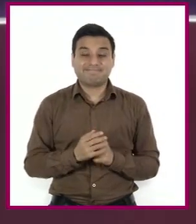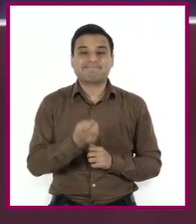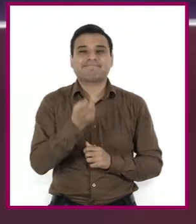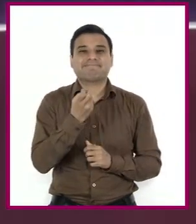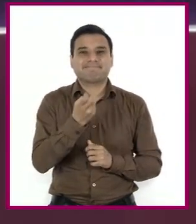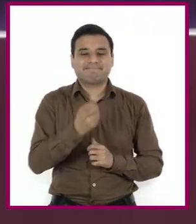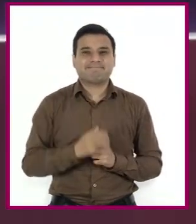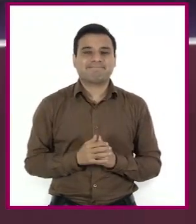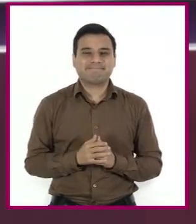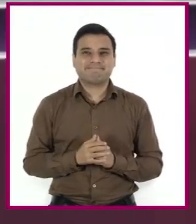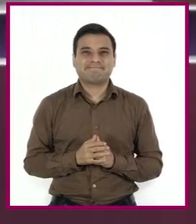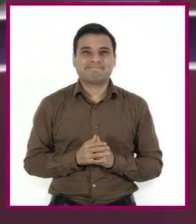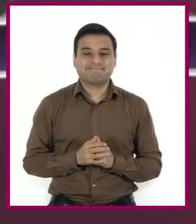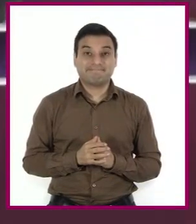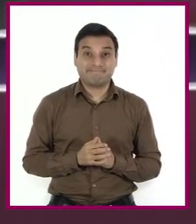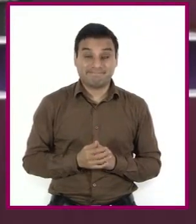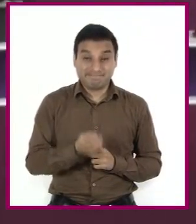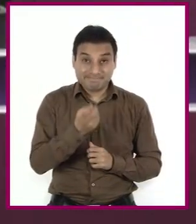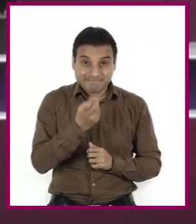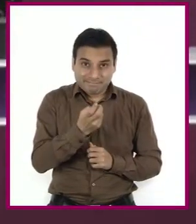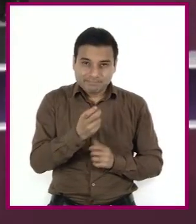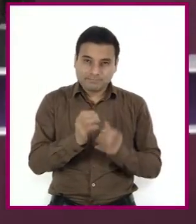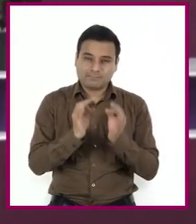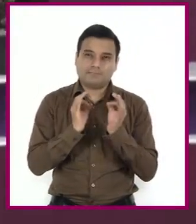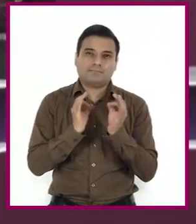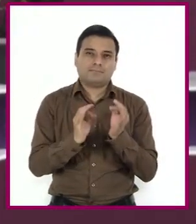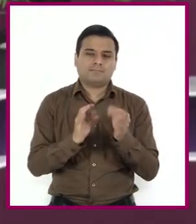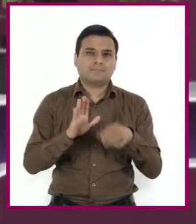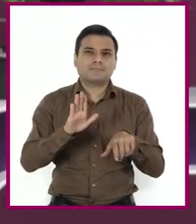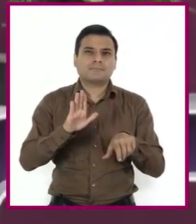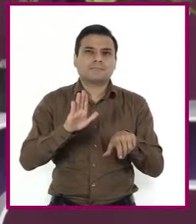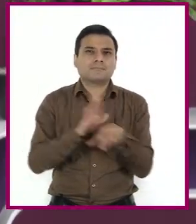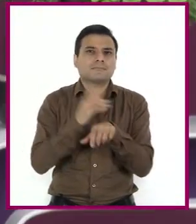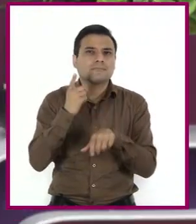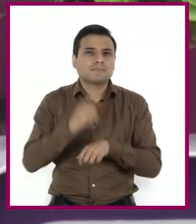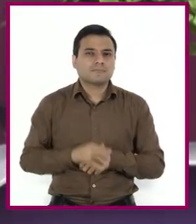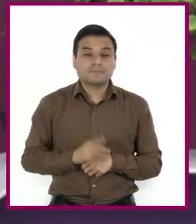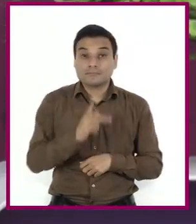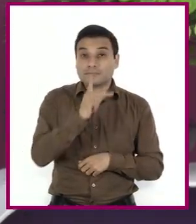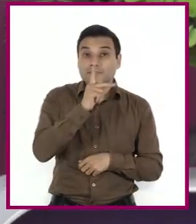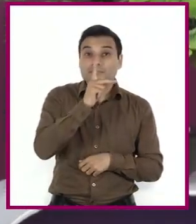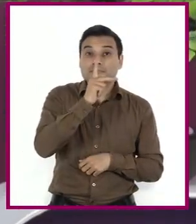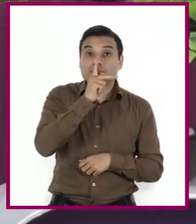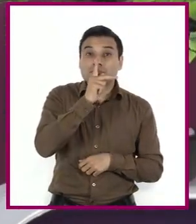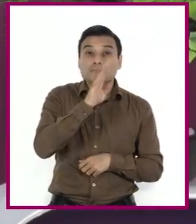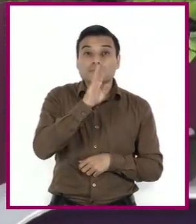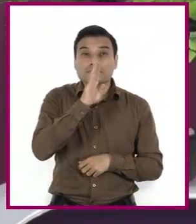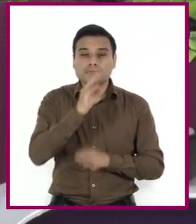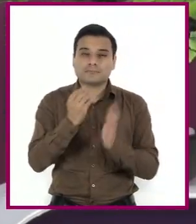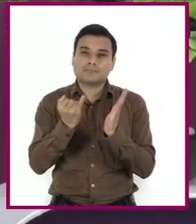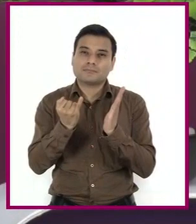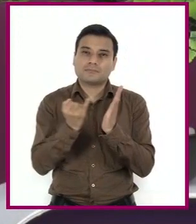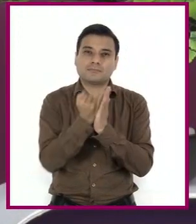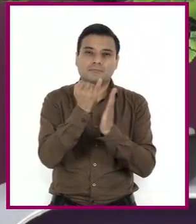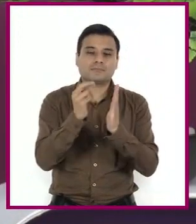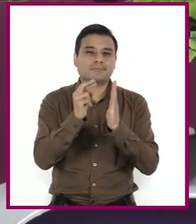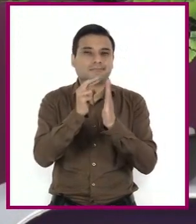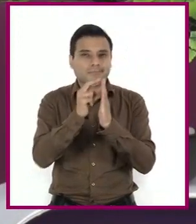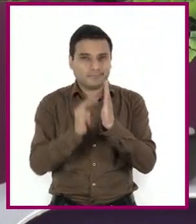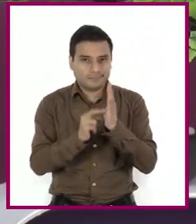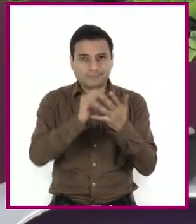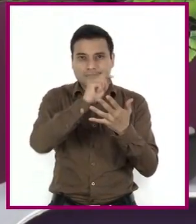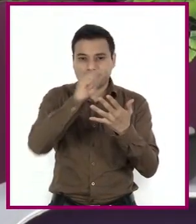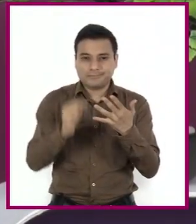Exacto, lo cual tiene mucho sentido, pues son mamá y papá quienes ponen las reglas en casa y nos tratan